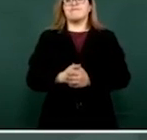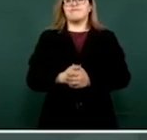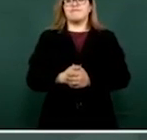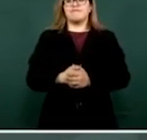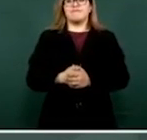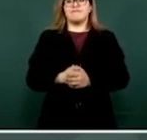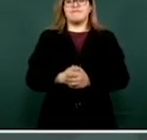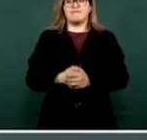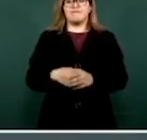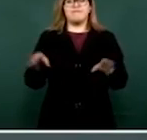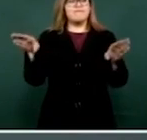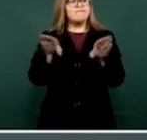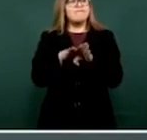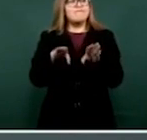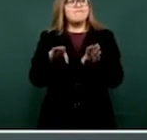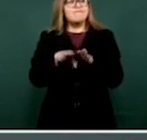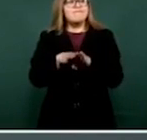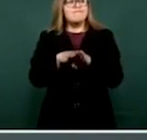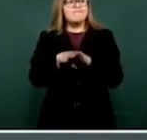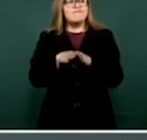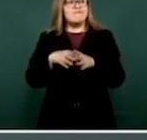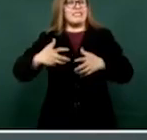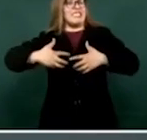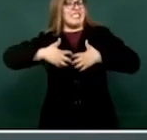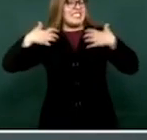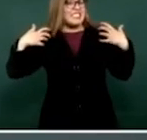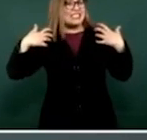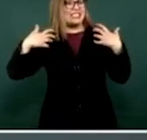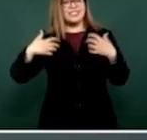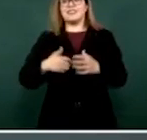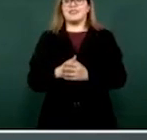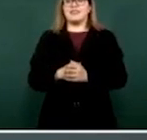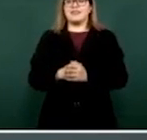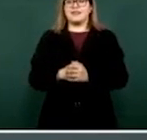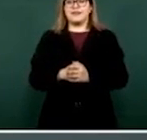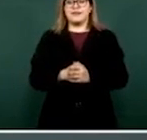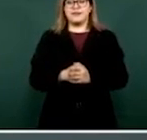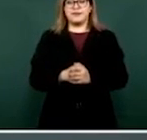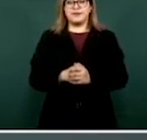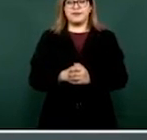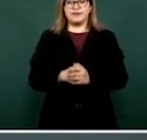andan como desquiciados.